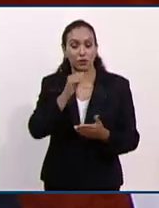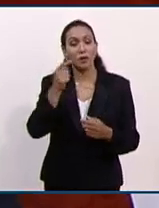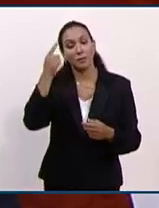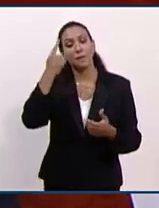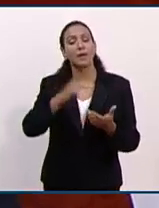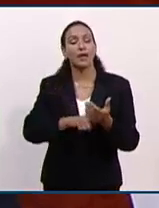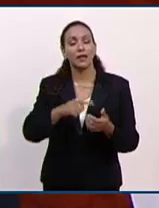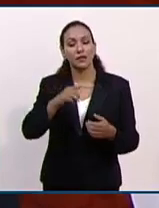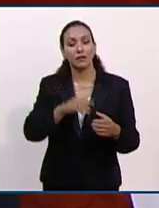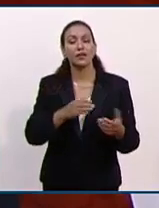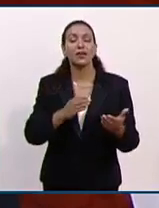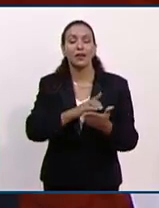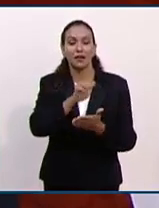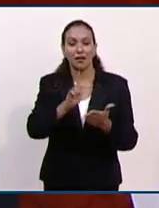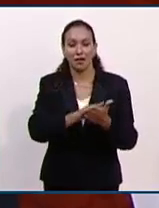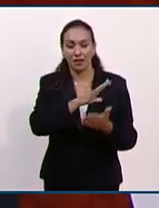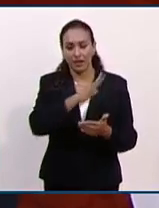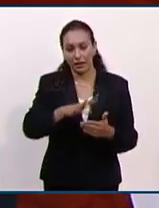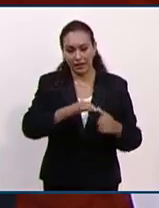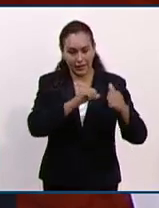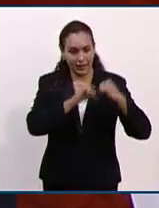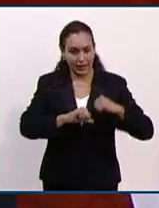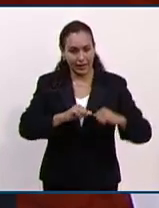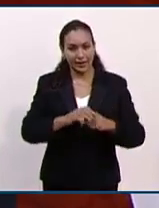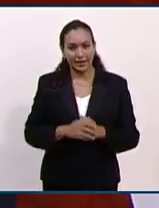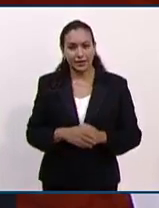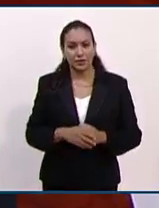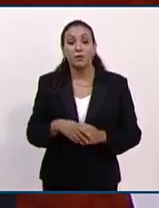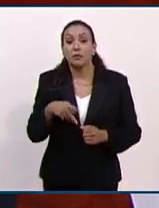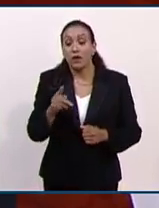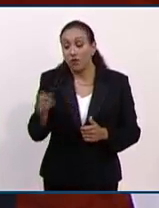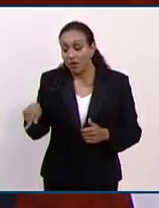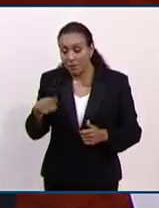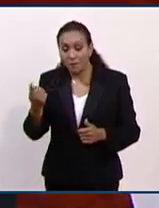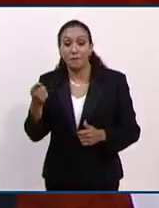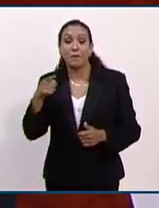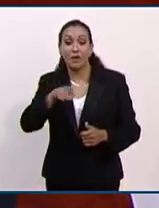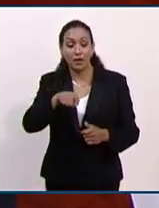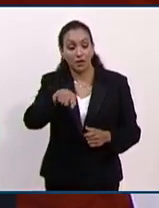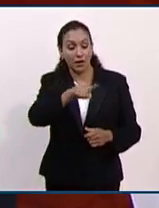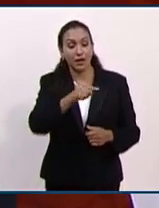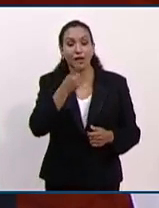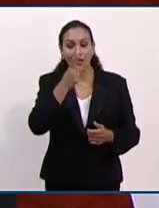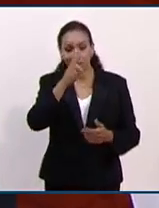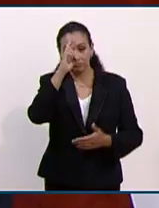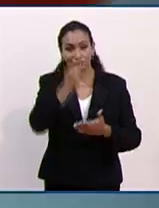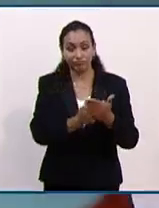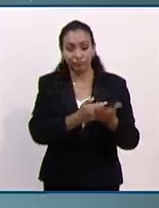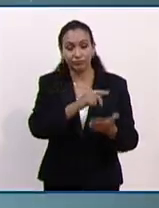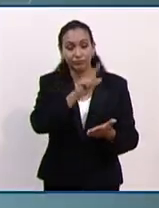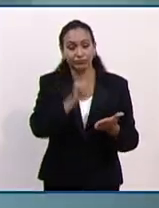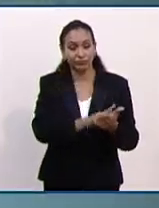General de Archivos del Estado cuando hayan sido condenados por la comisión de un delito doloso.